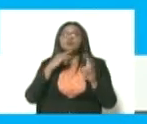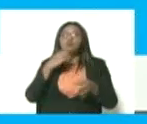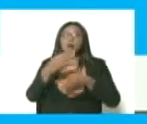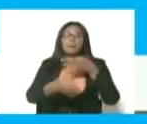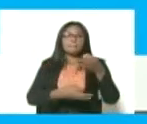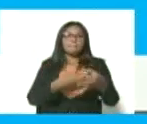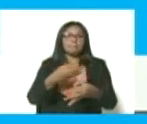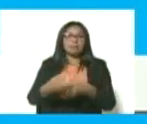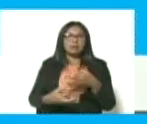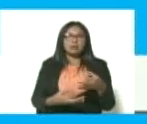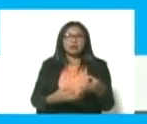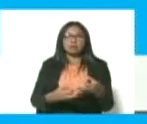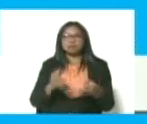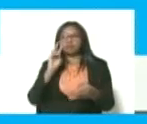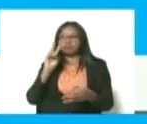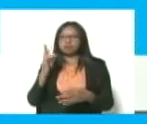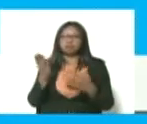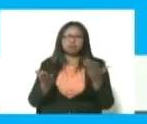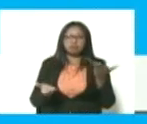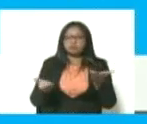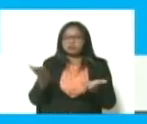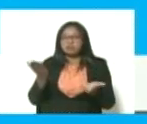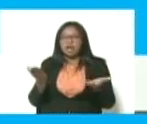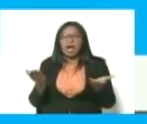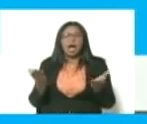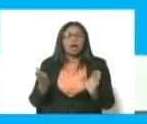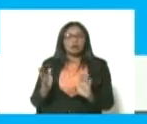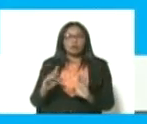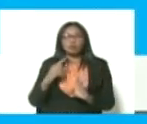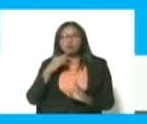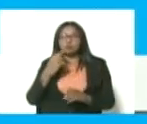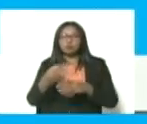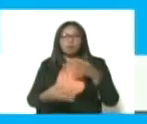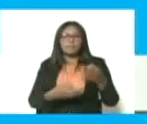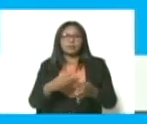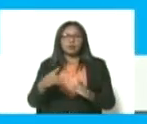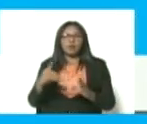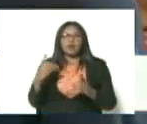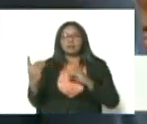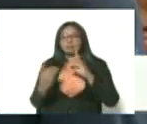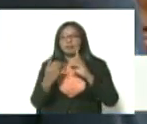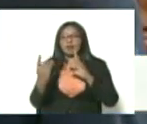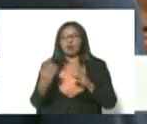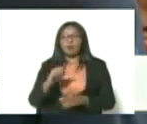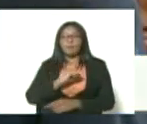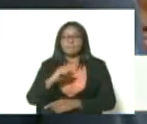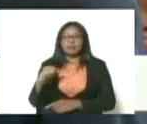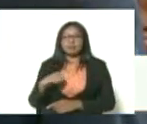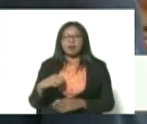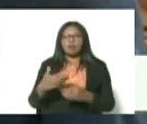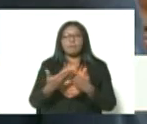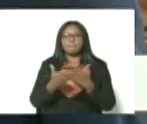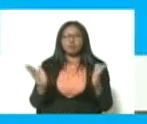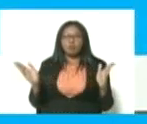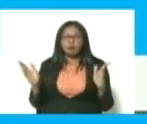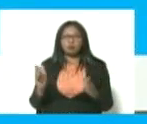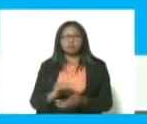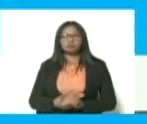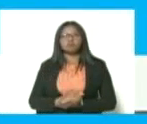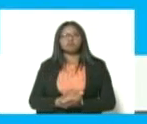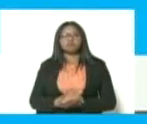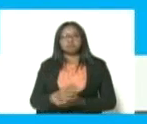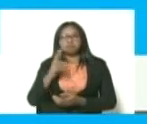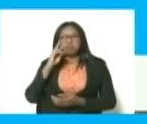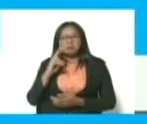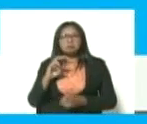tiene una cosa que ver con otra. Una cosa es el diálogo, Scott, privado, público. Una cosa es la